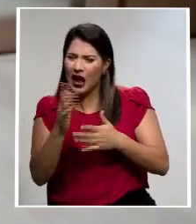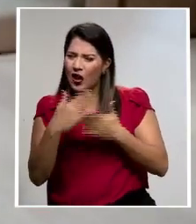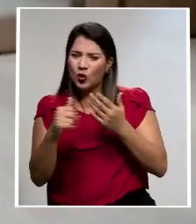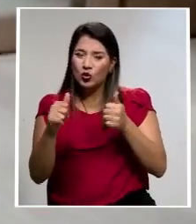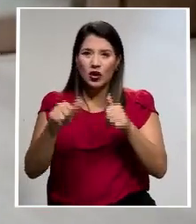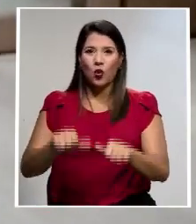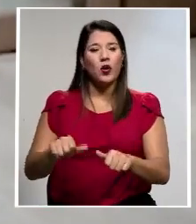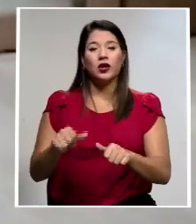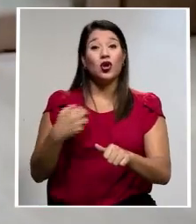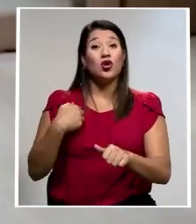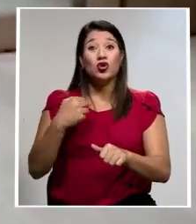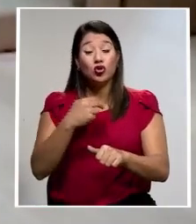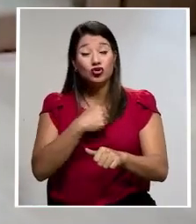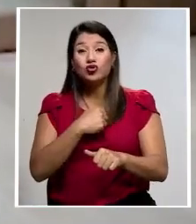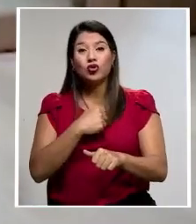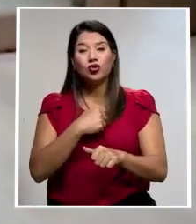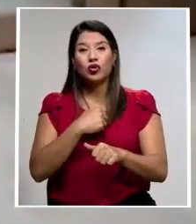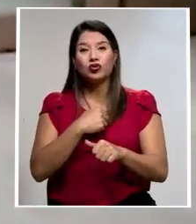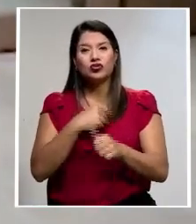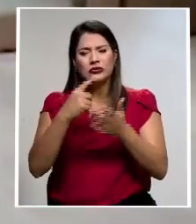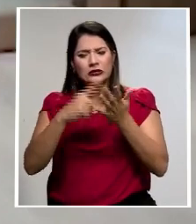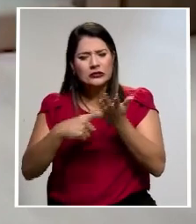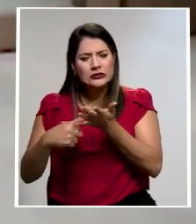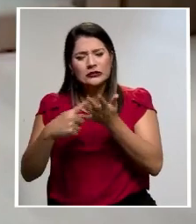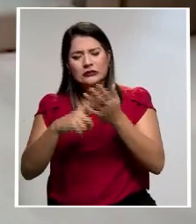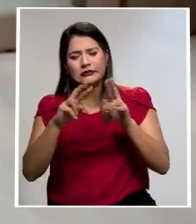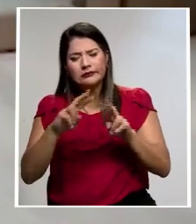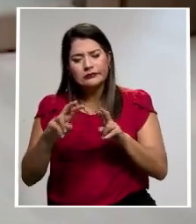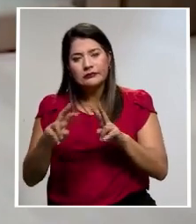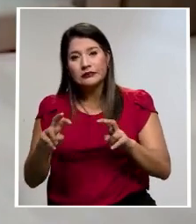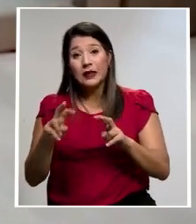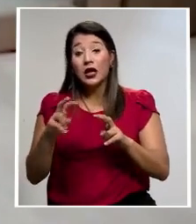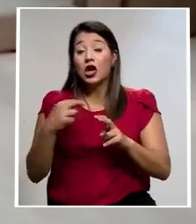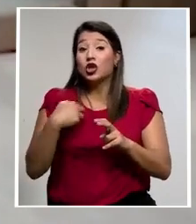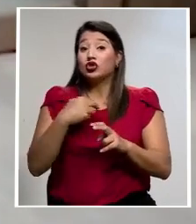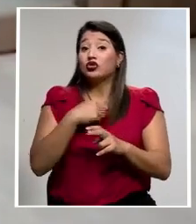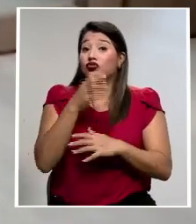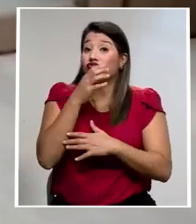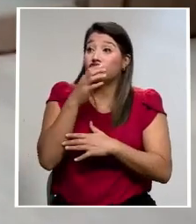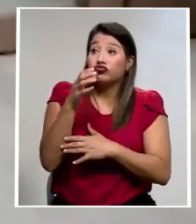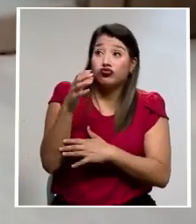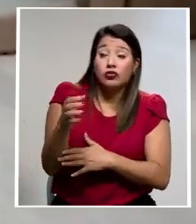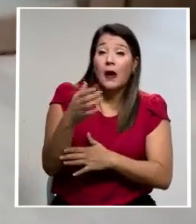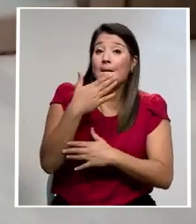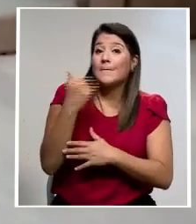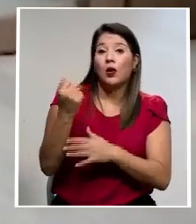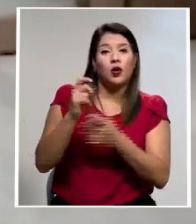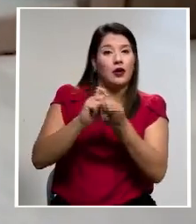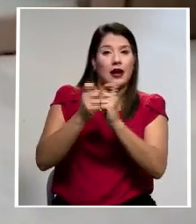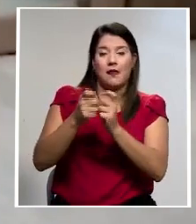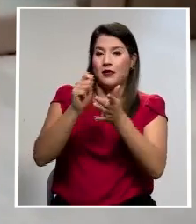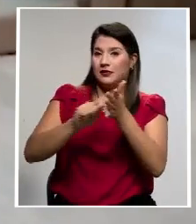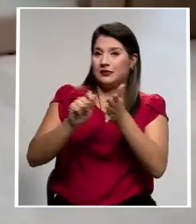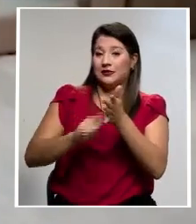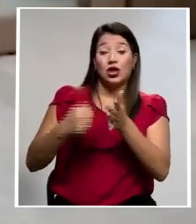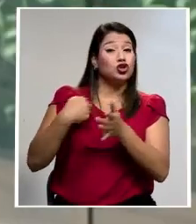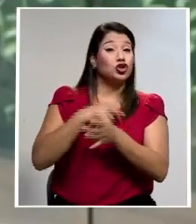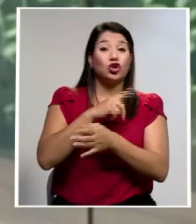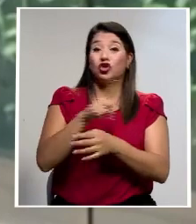estuvimos a doble jornada en el plenario, pues restando tiempo para que esos textos se mejoraran, y por lo tanto nosotros no apoyaríamos la agenda